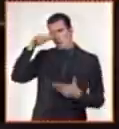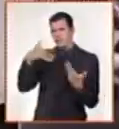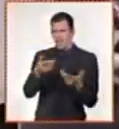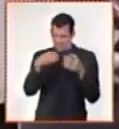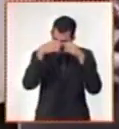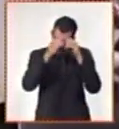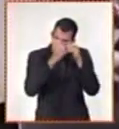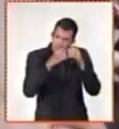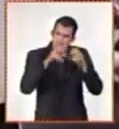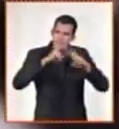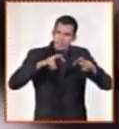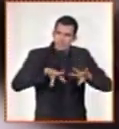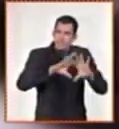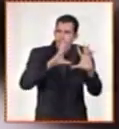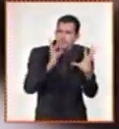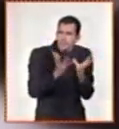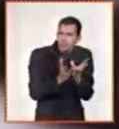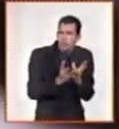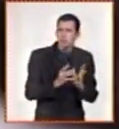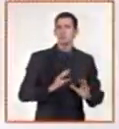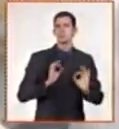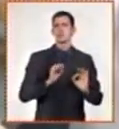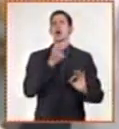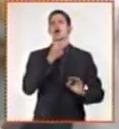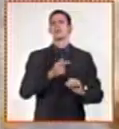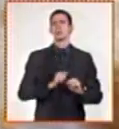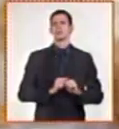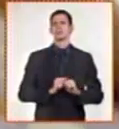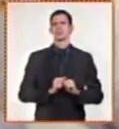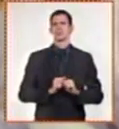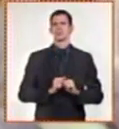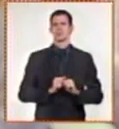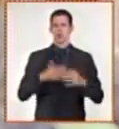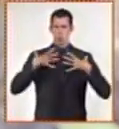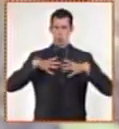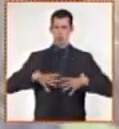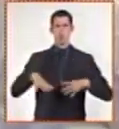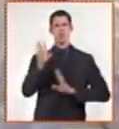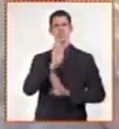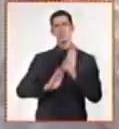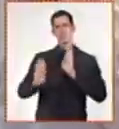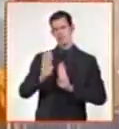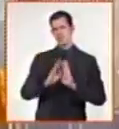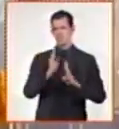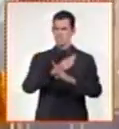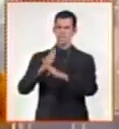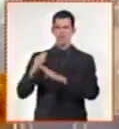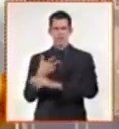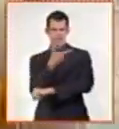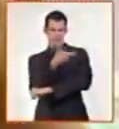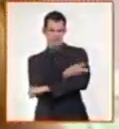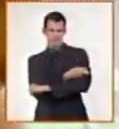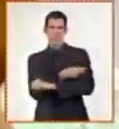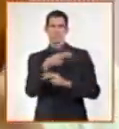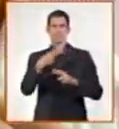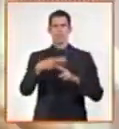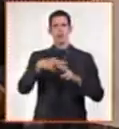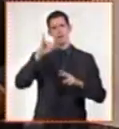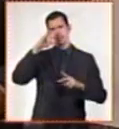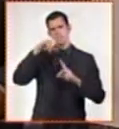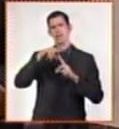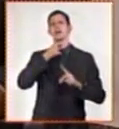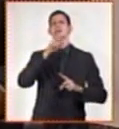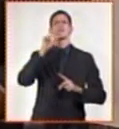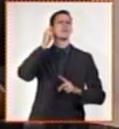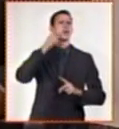en China. Los anticuerpos monoclonales, interferón y otros productos líderes de Cuba han entrado